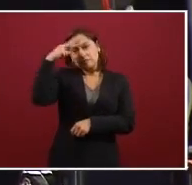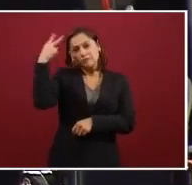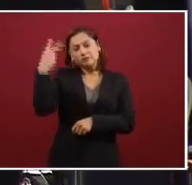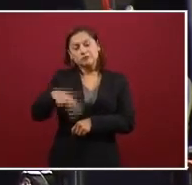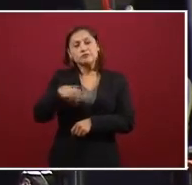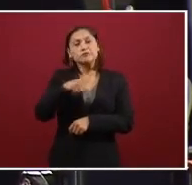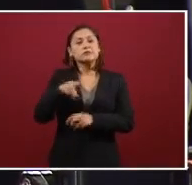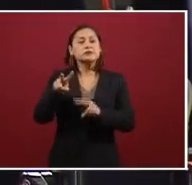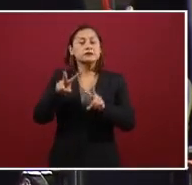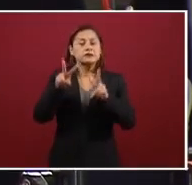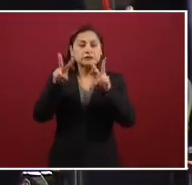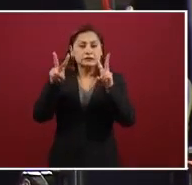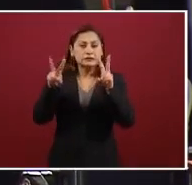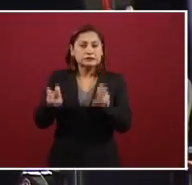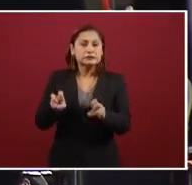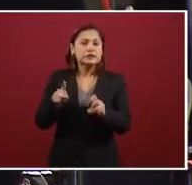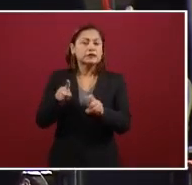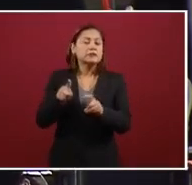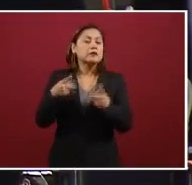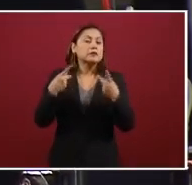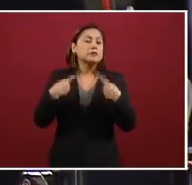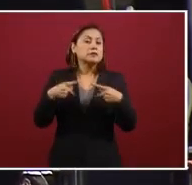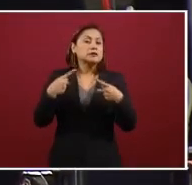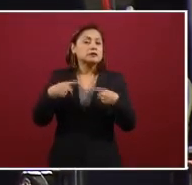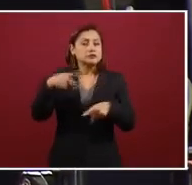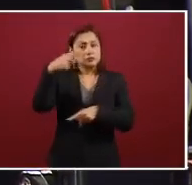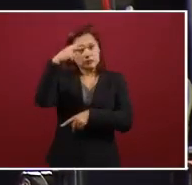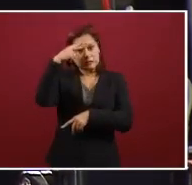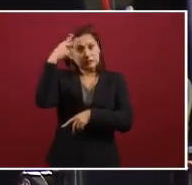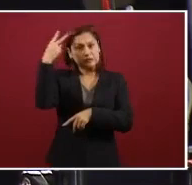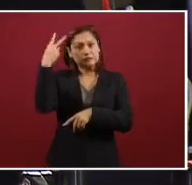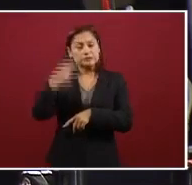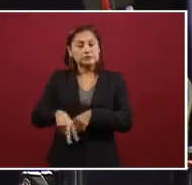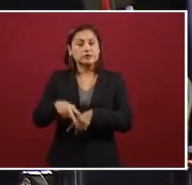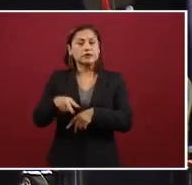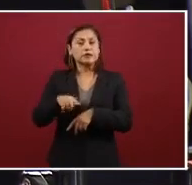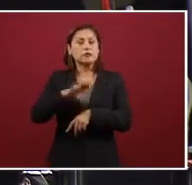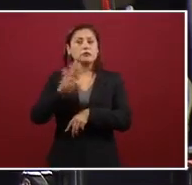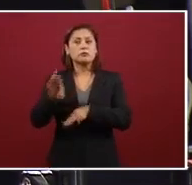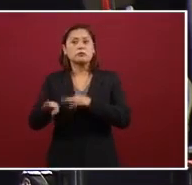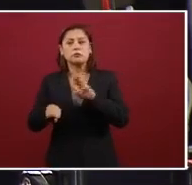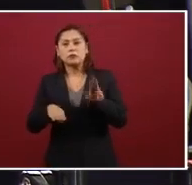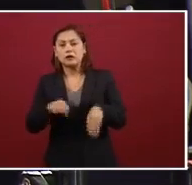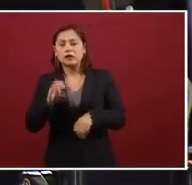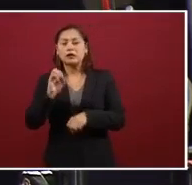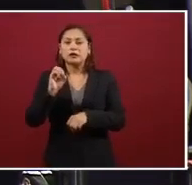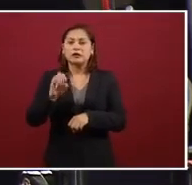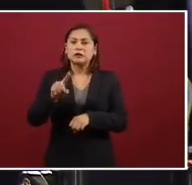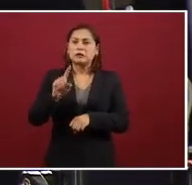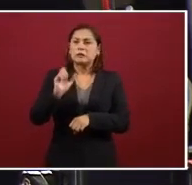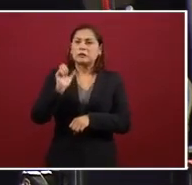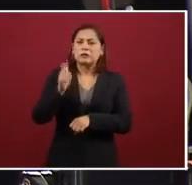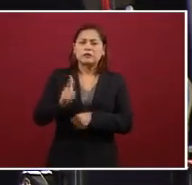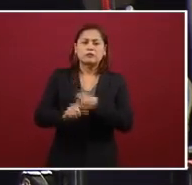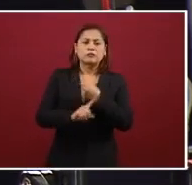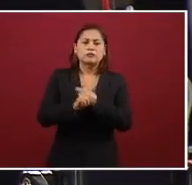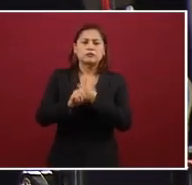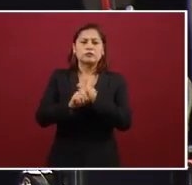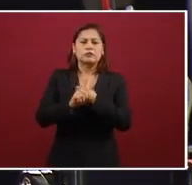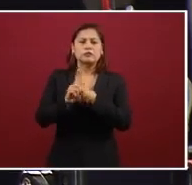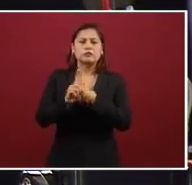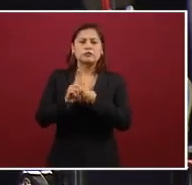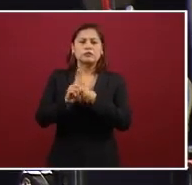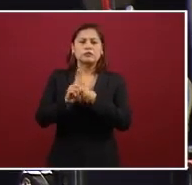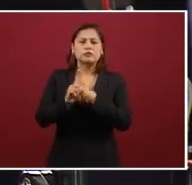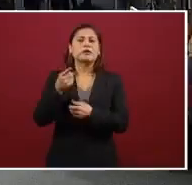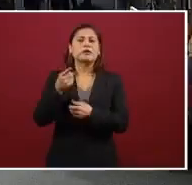de mexicanos que fallecen por estar desatendidos o que no se les da un trato digno en los centros de detención en los